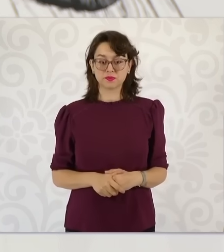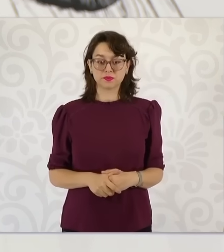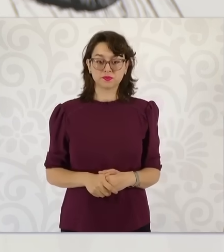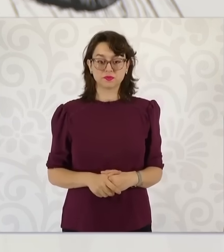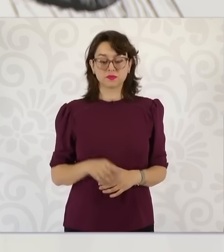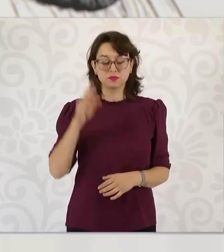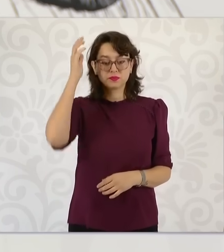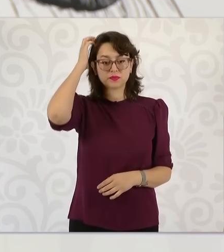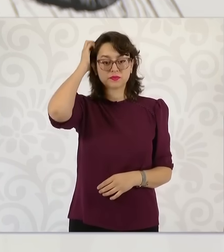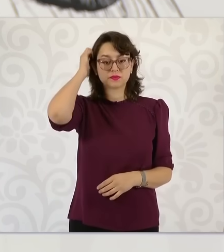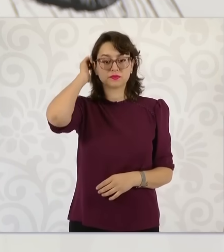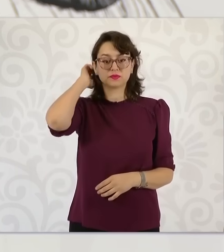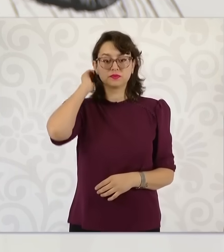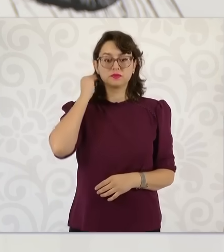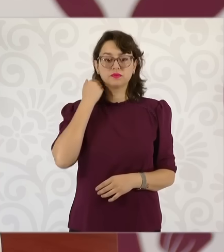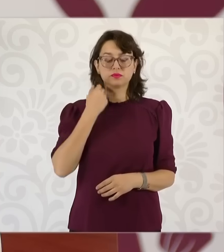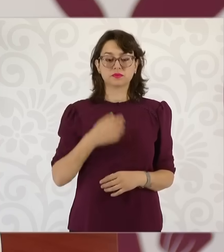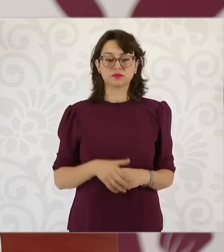quisiera